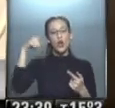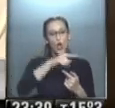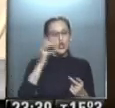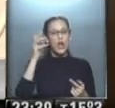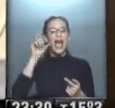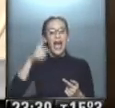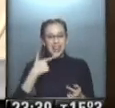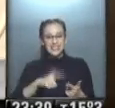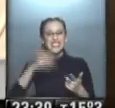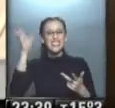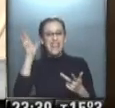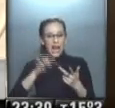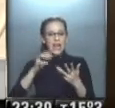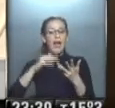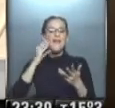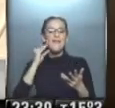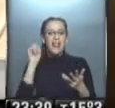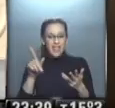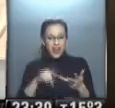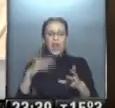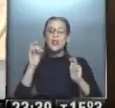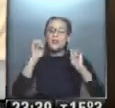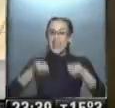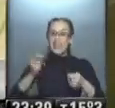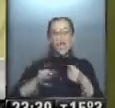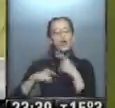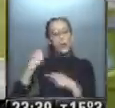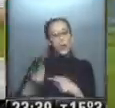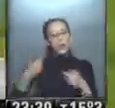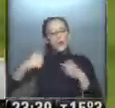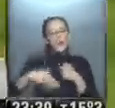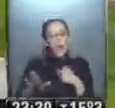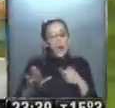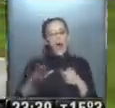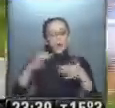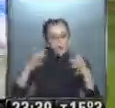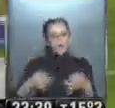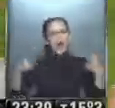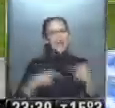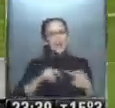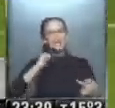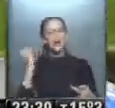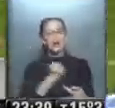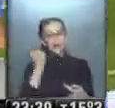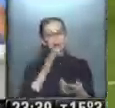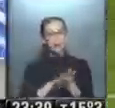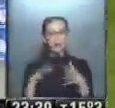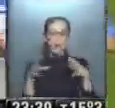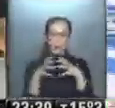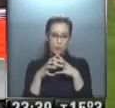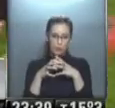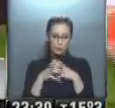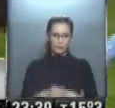e Inglaterra y de manera de visitante. Después, el año que viene recién, llegarán los verdaderos partidos importantes para el